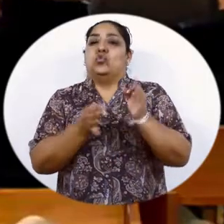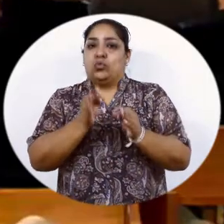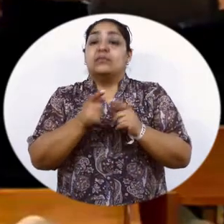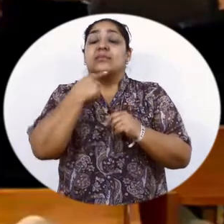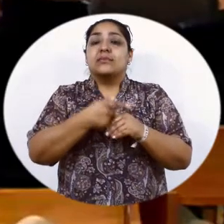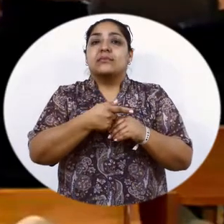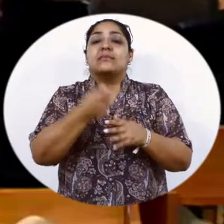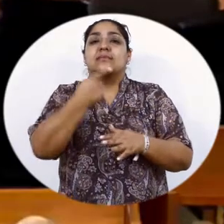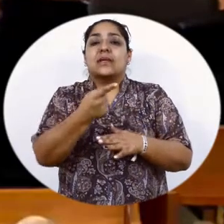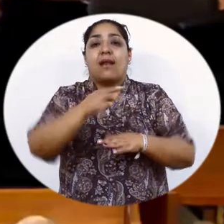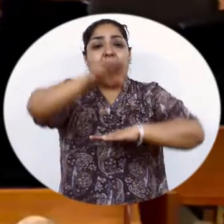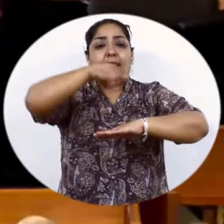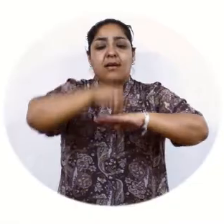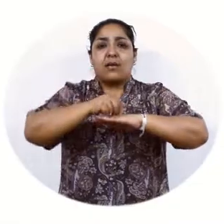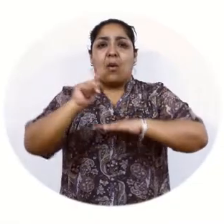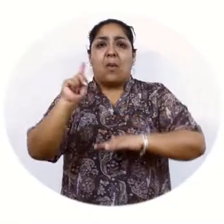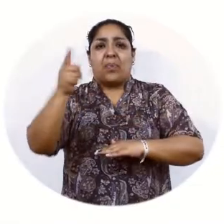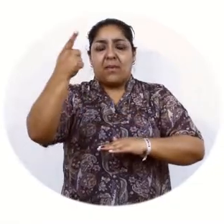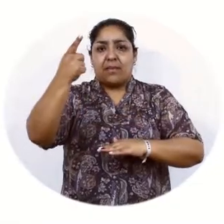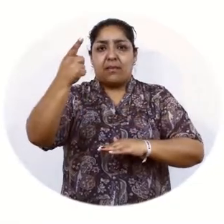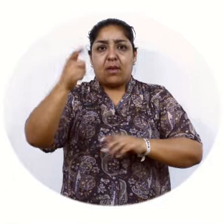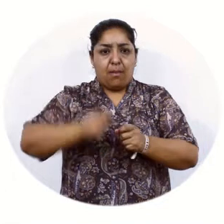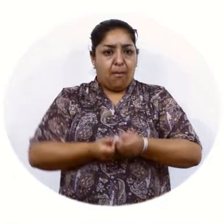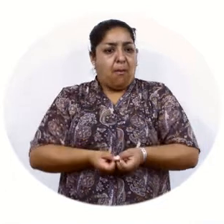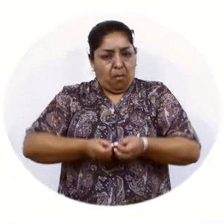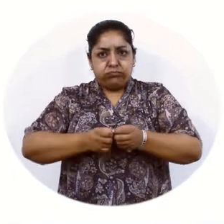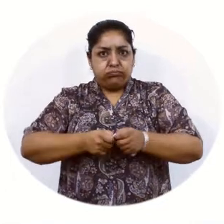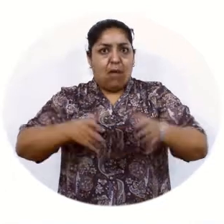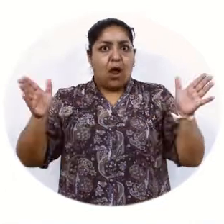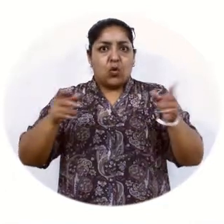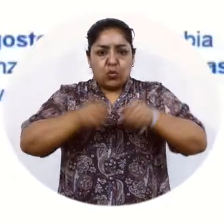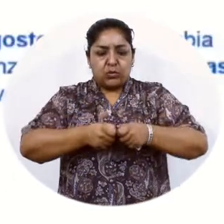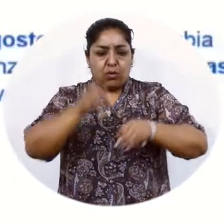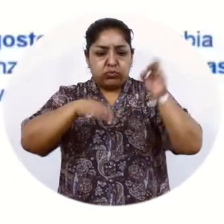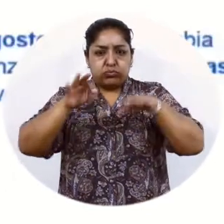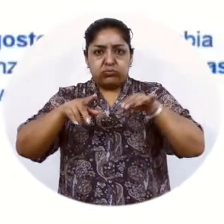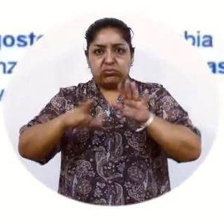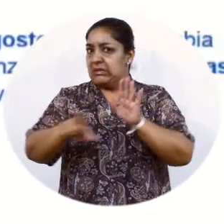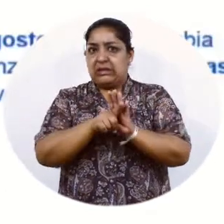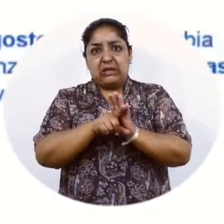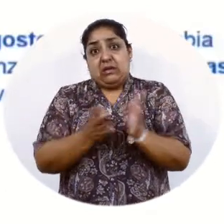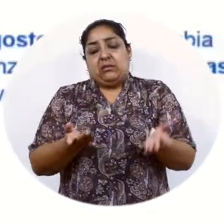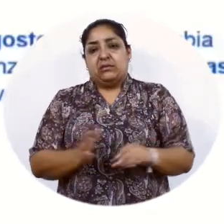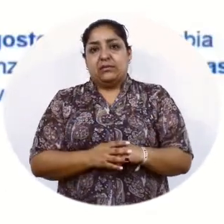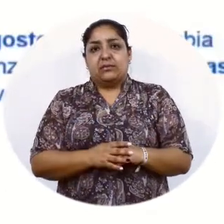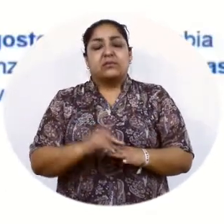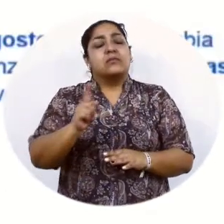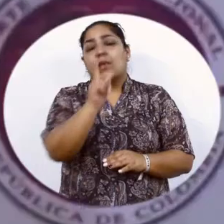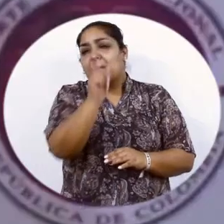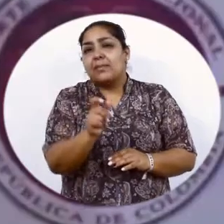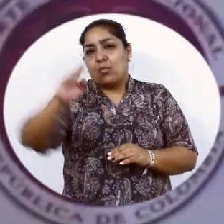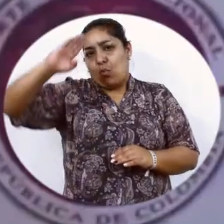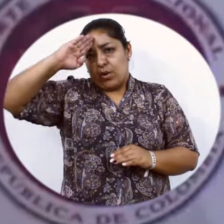teniendo en cuenta que nariño es considerado el departamento con mayor producción de cultivos de uso ilícito en el país un